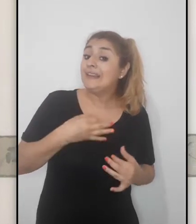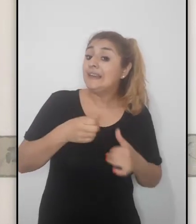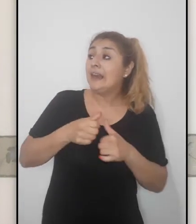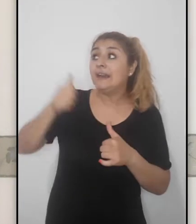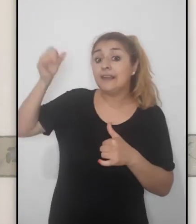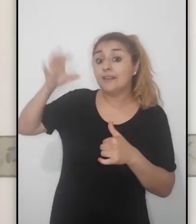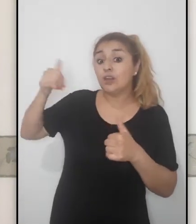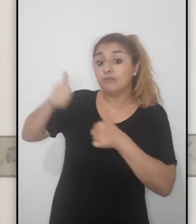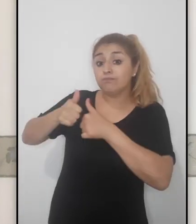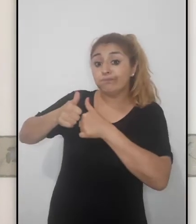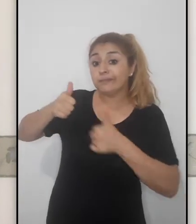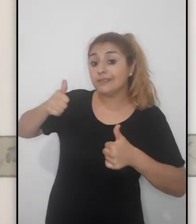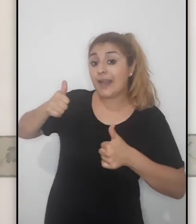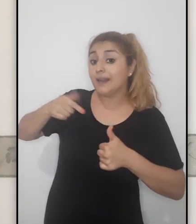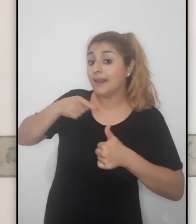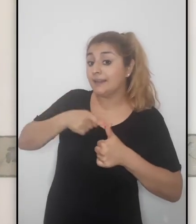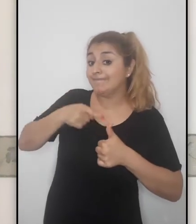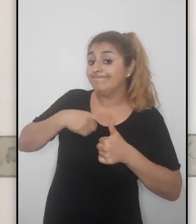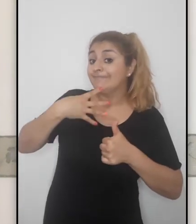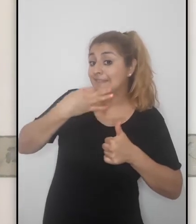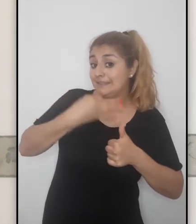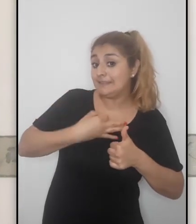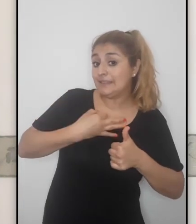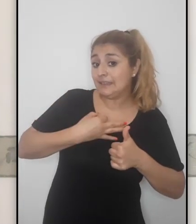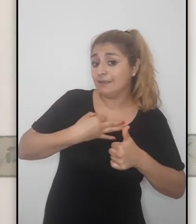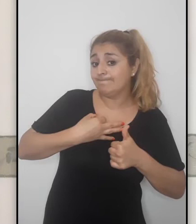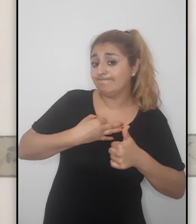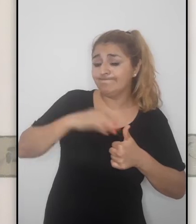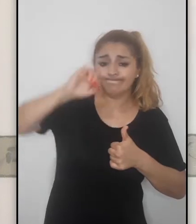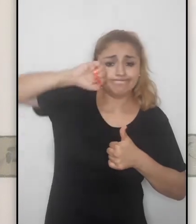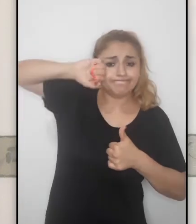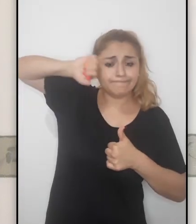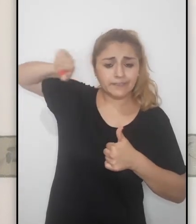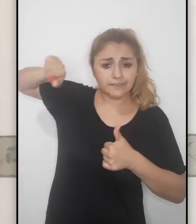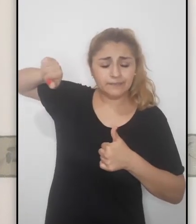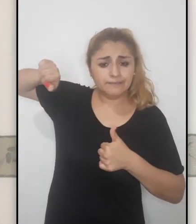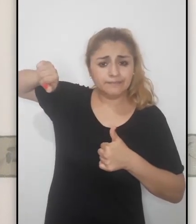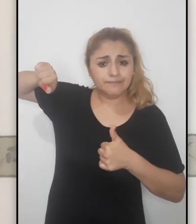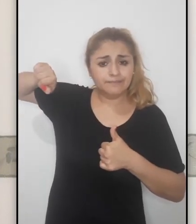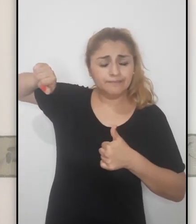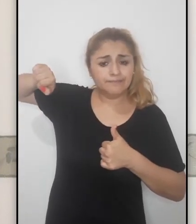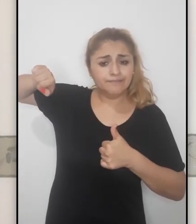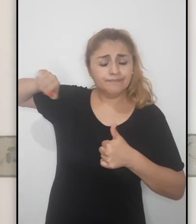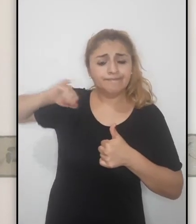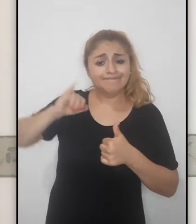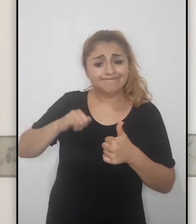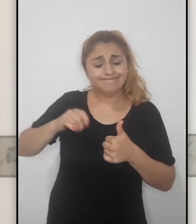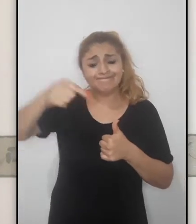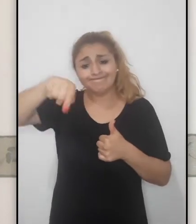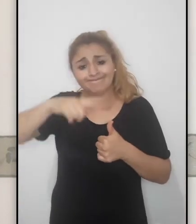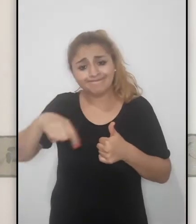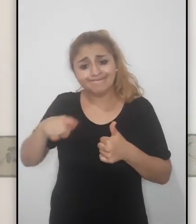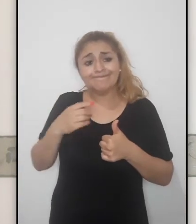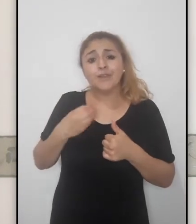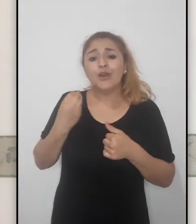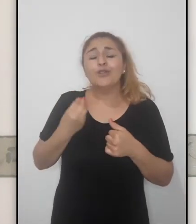su camino estamos destinados a fracasar como humanos porque no sabemos si